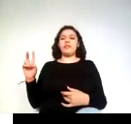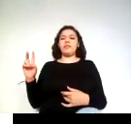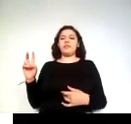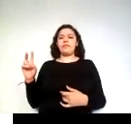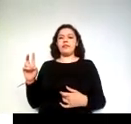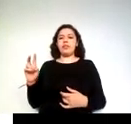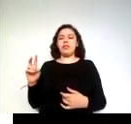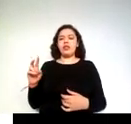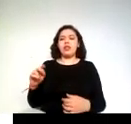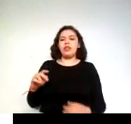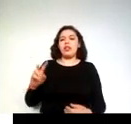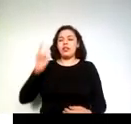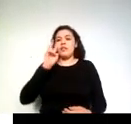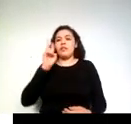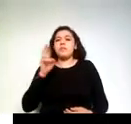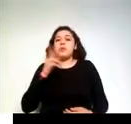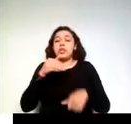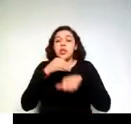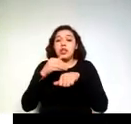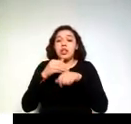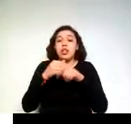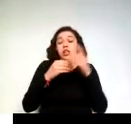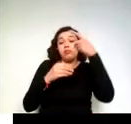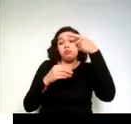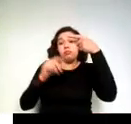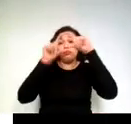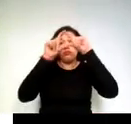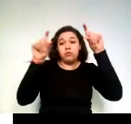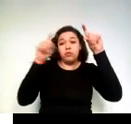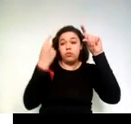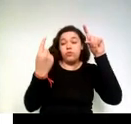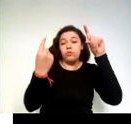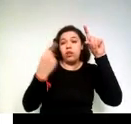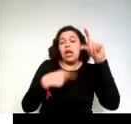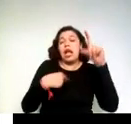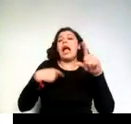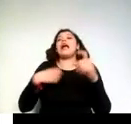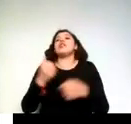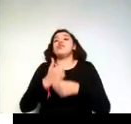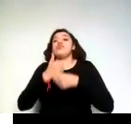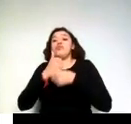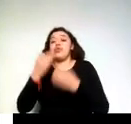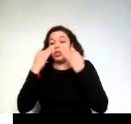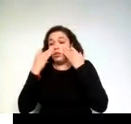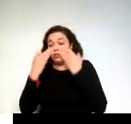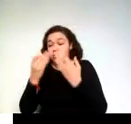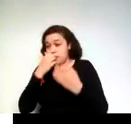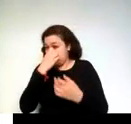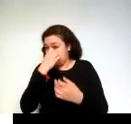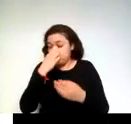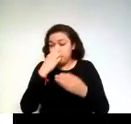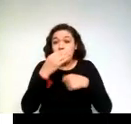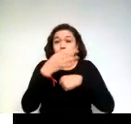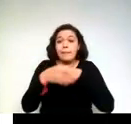en la sección 1, nos dice, ¿ha presenciado o sufrido alguna vez durante o con motivo